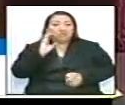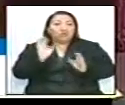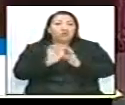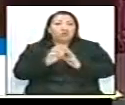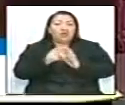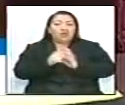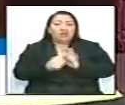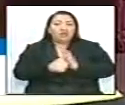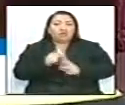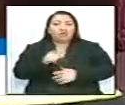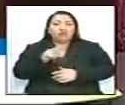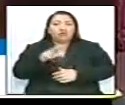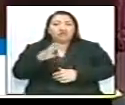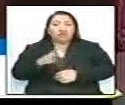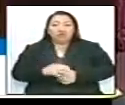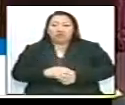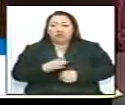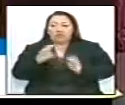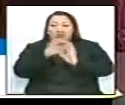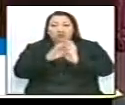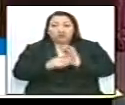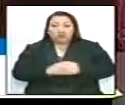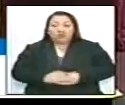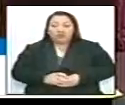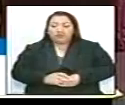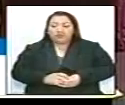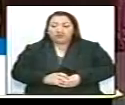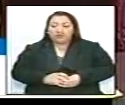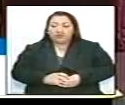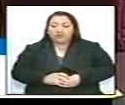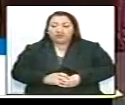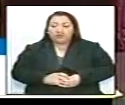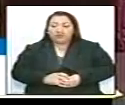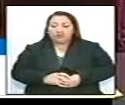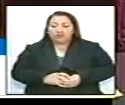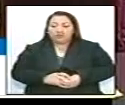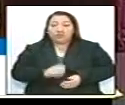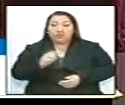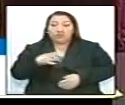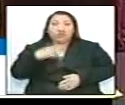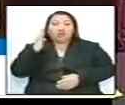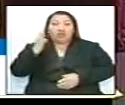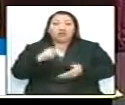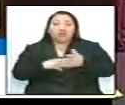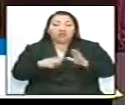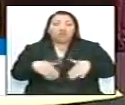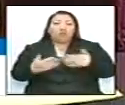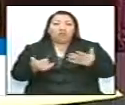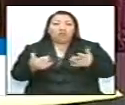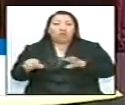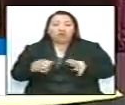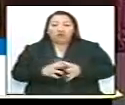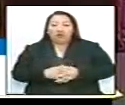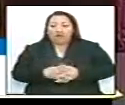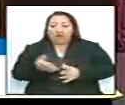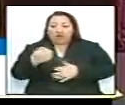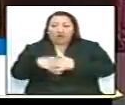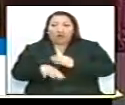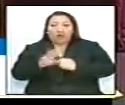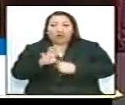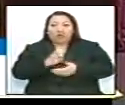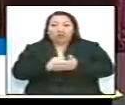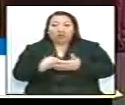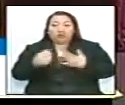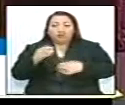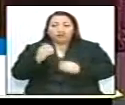el artículo 134 de la Constitución, que dice que se pueden hacer, que manda, no dice que pueden, que manda que dentro de 4 meses, si